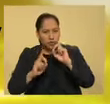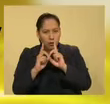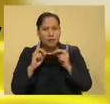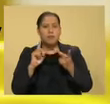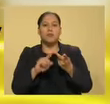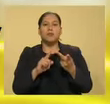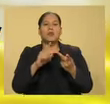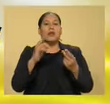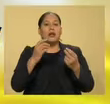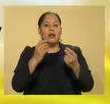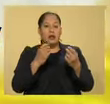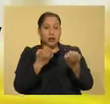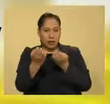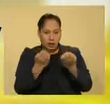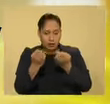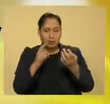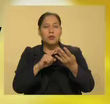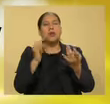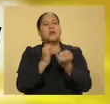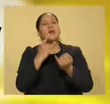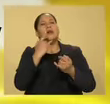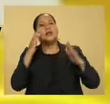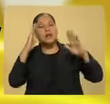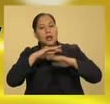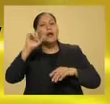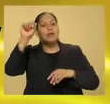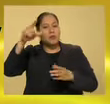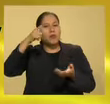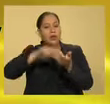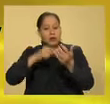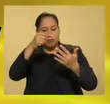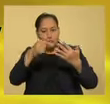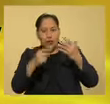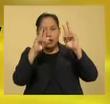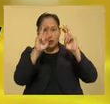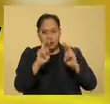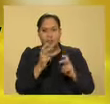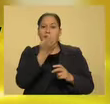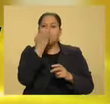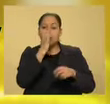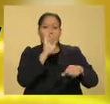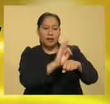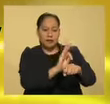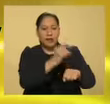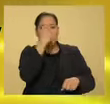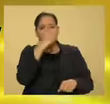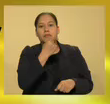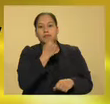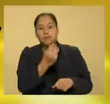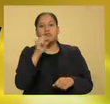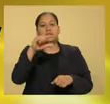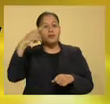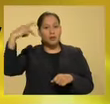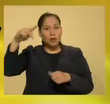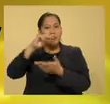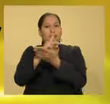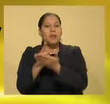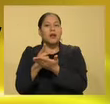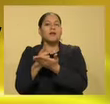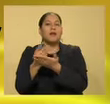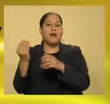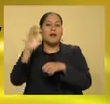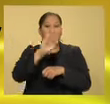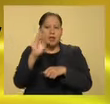de educación física y recreativas que realice la escuela. Obviamente esto de acuerdo a los planes y programas del gobierno del Distrito